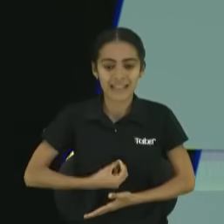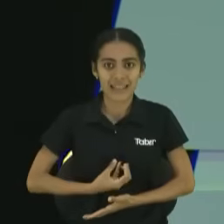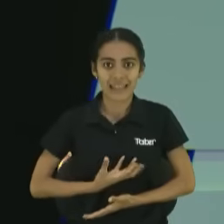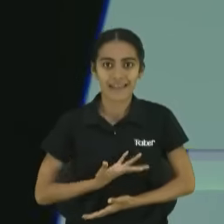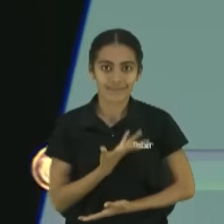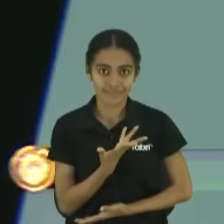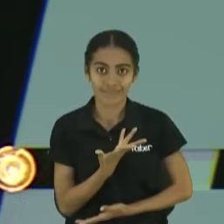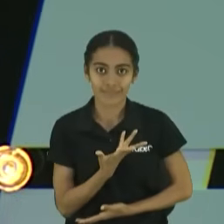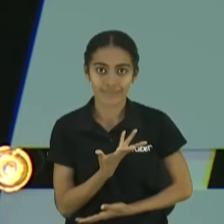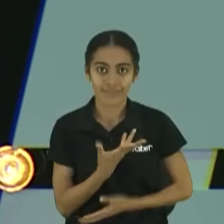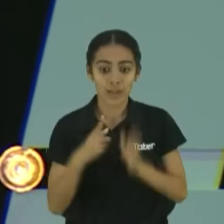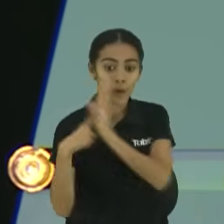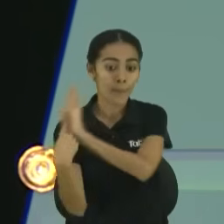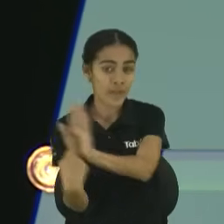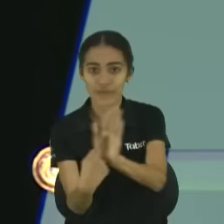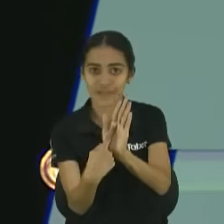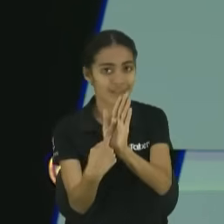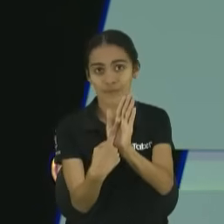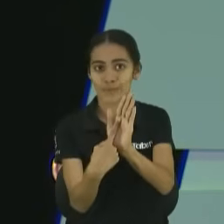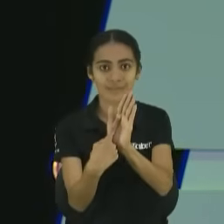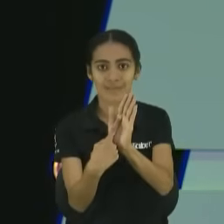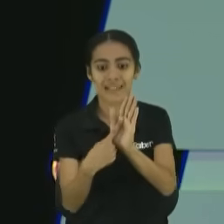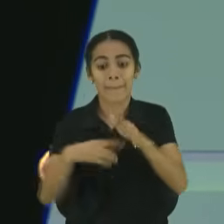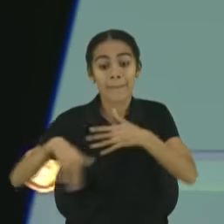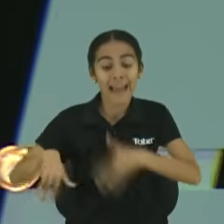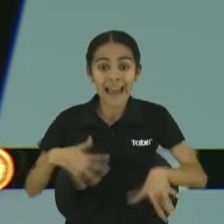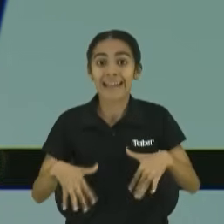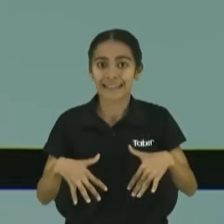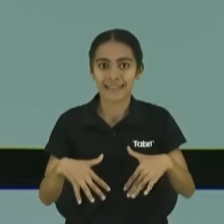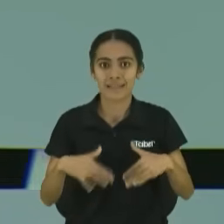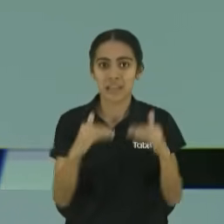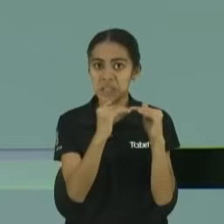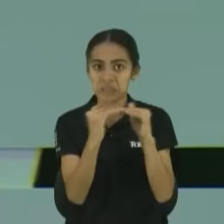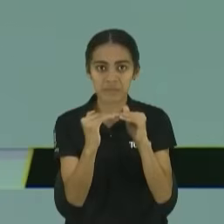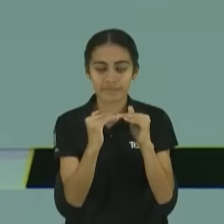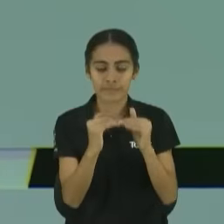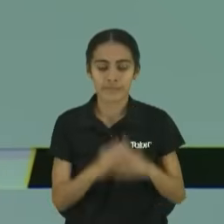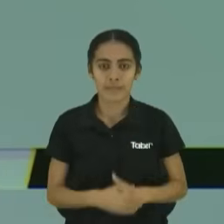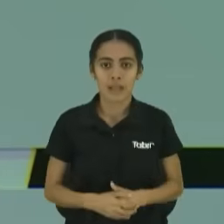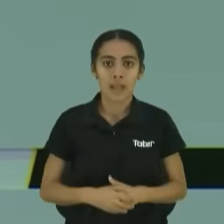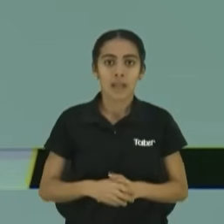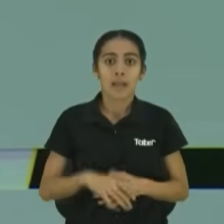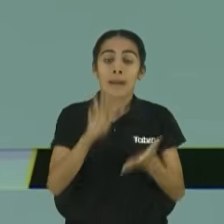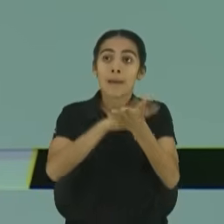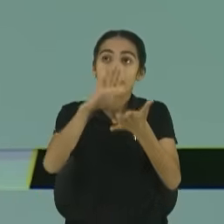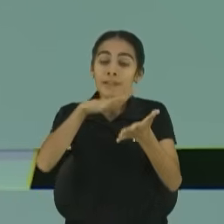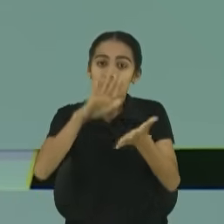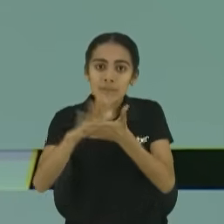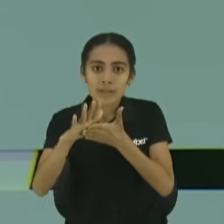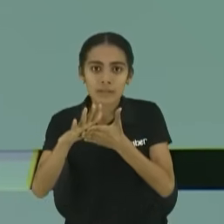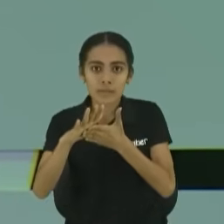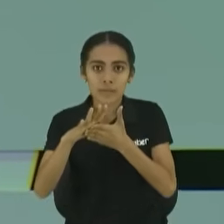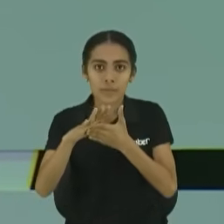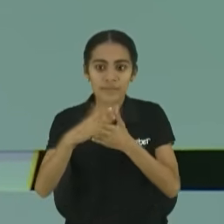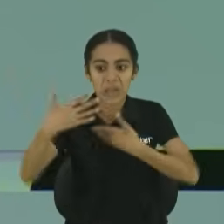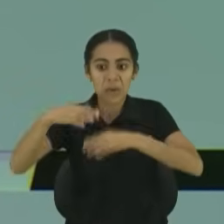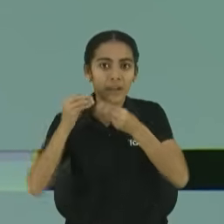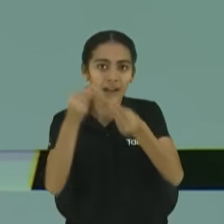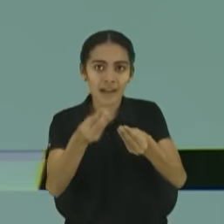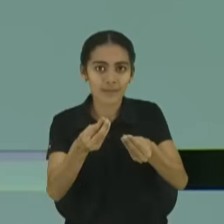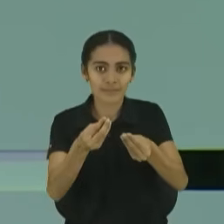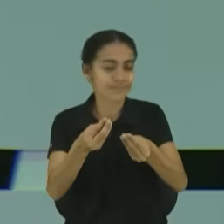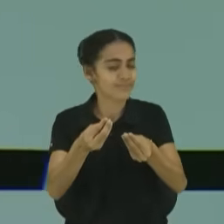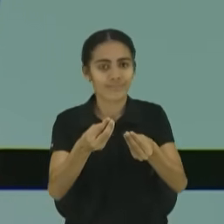entre nosotros. Y le voy a probar que lo que muchos llaman dones del Espíritu Santo no son de Dios, y no porque yo lo diga, sino porque donde